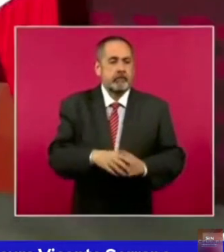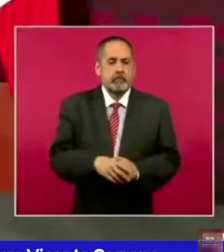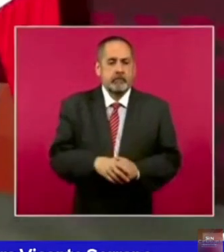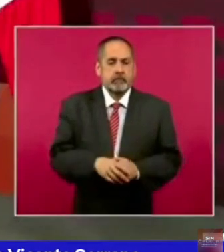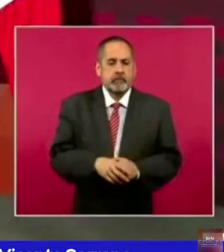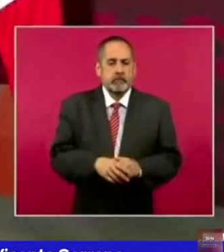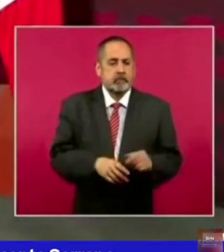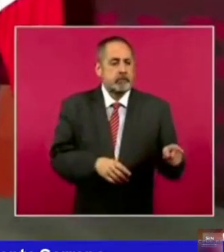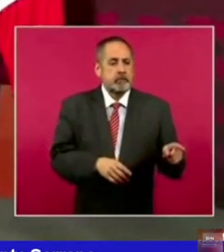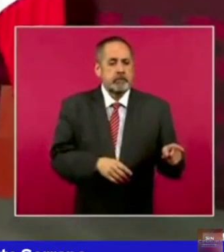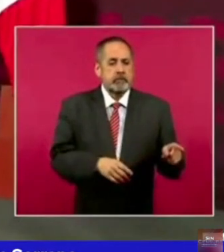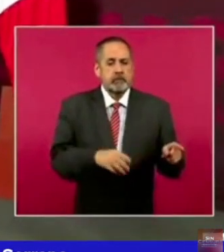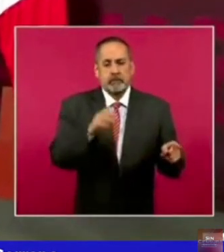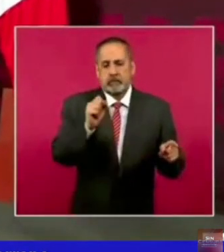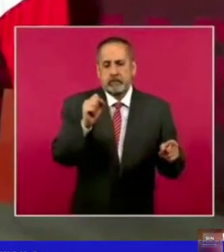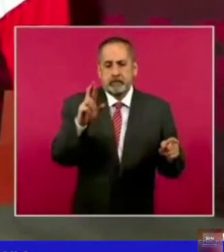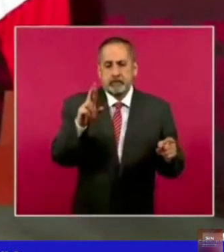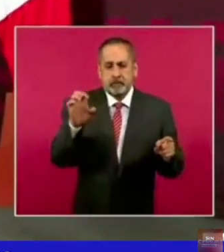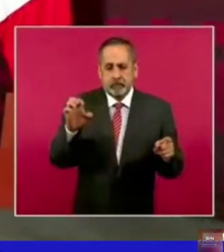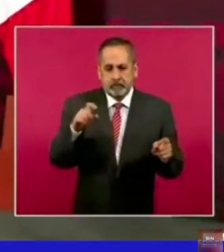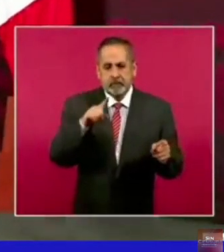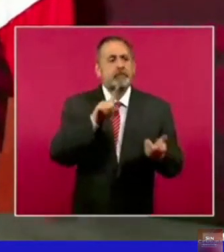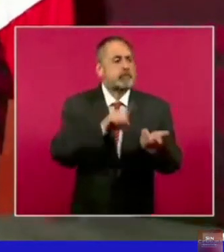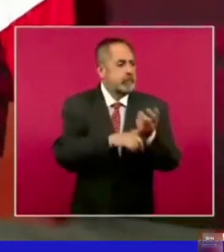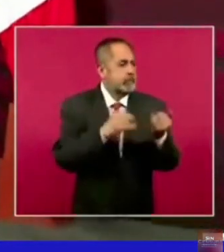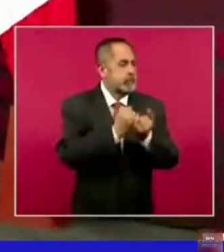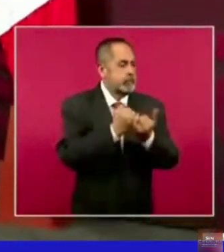el servicio exterior,